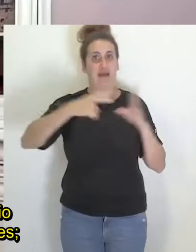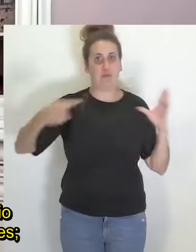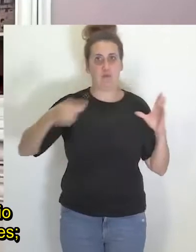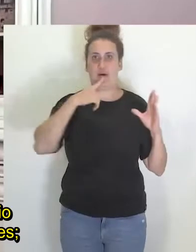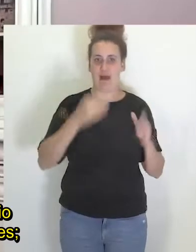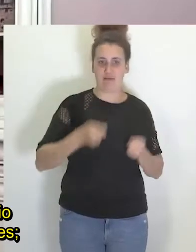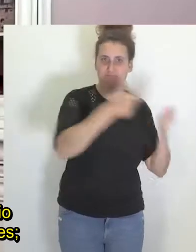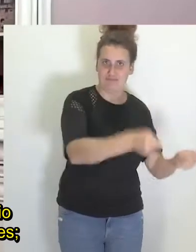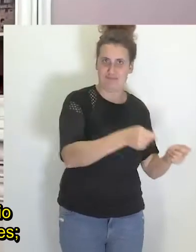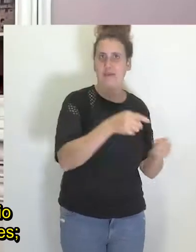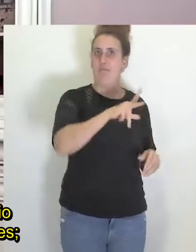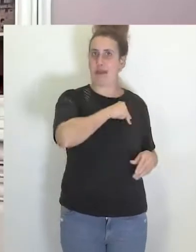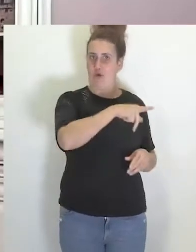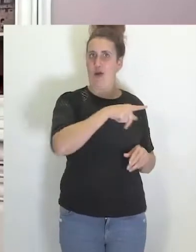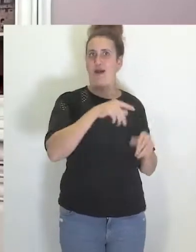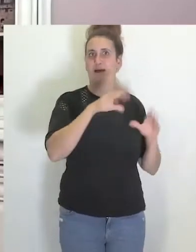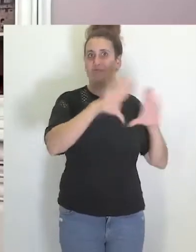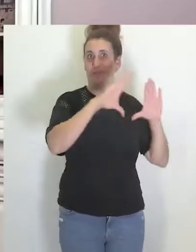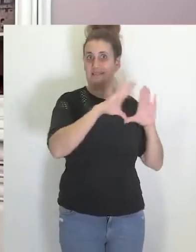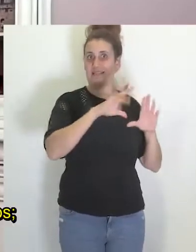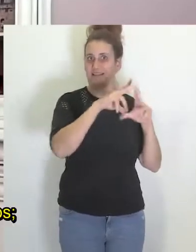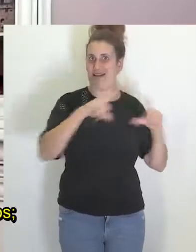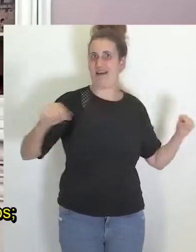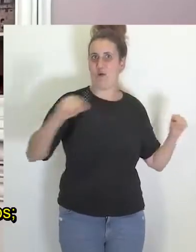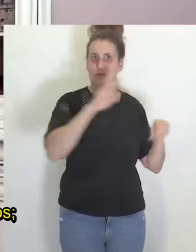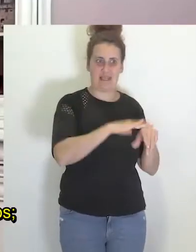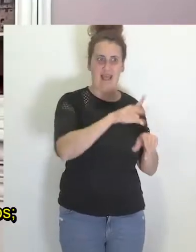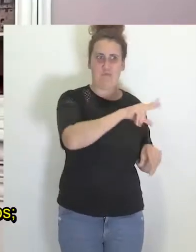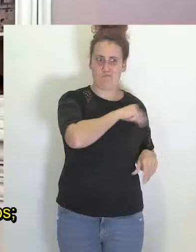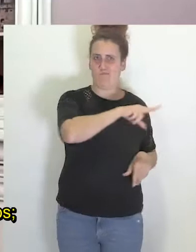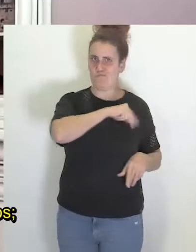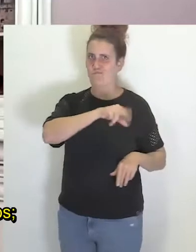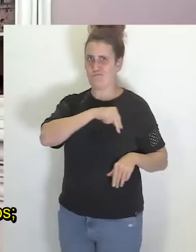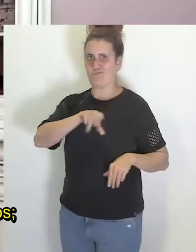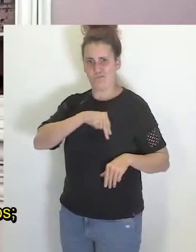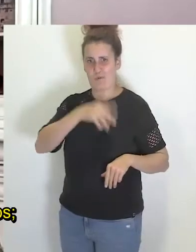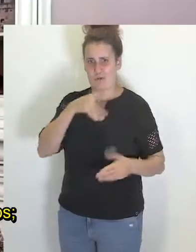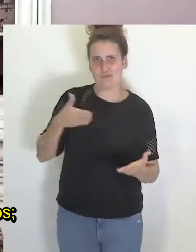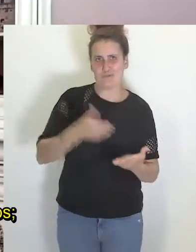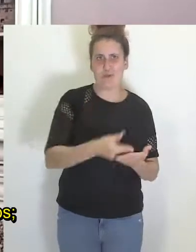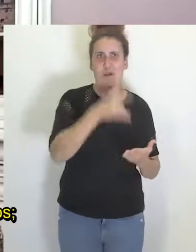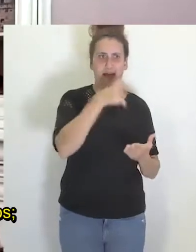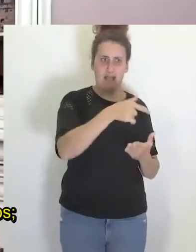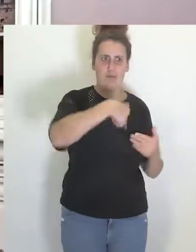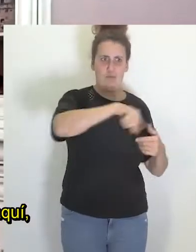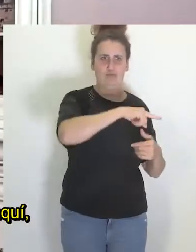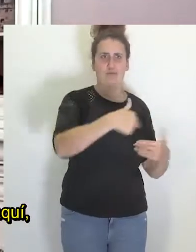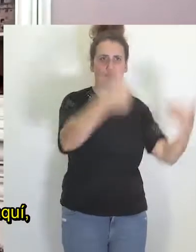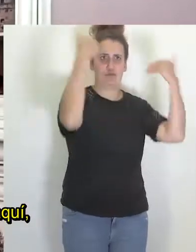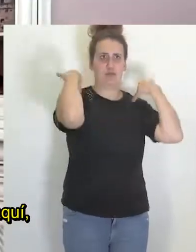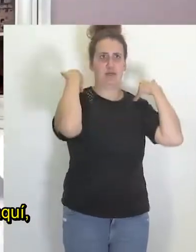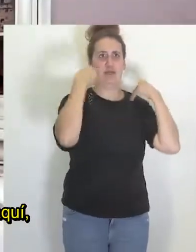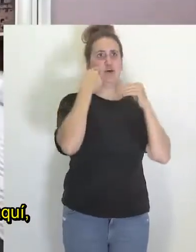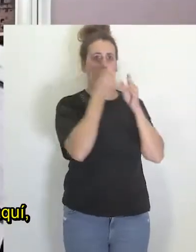a las feministas nicaragüenses, que estéis recibiendo premios, que tenéis encima, por